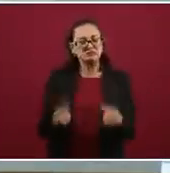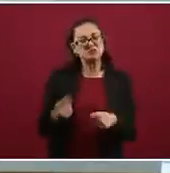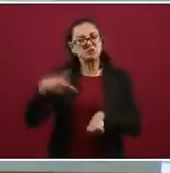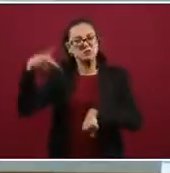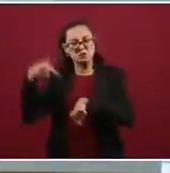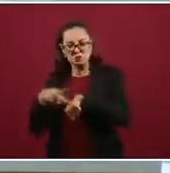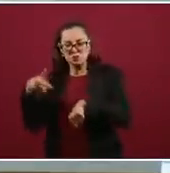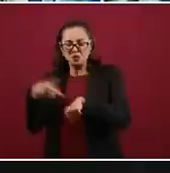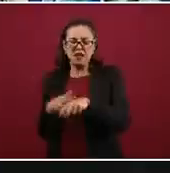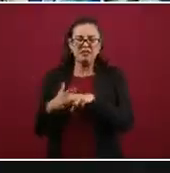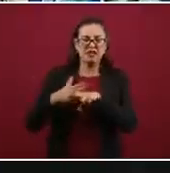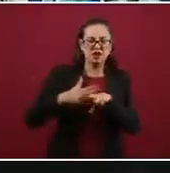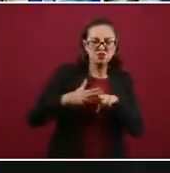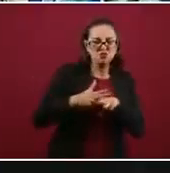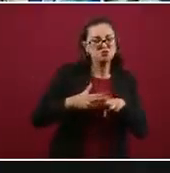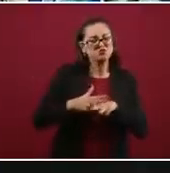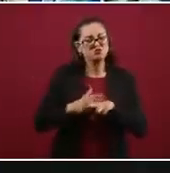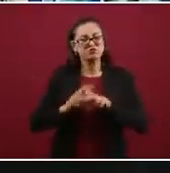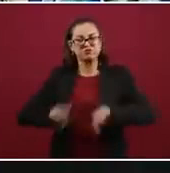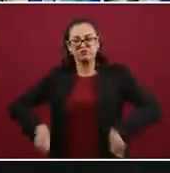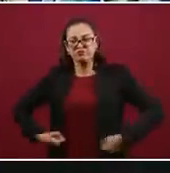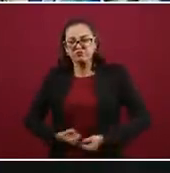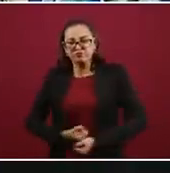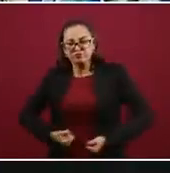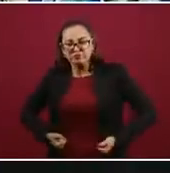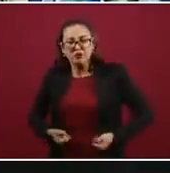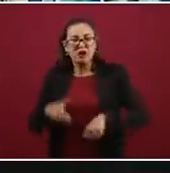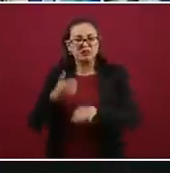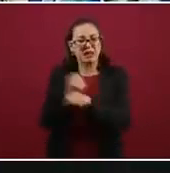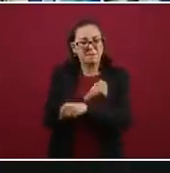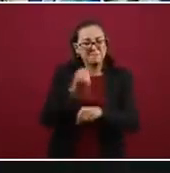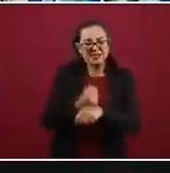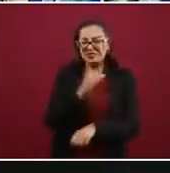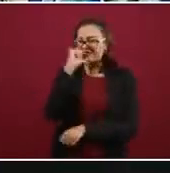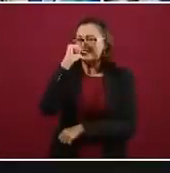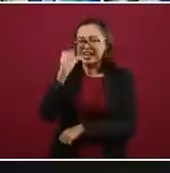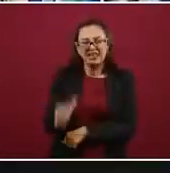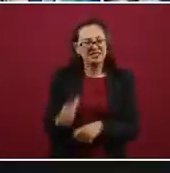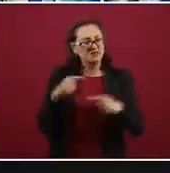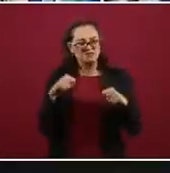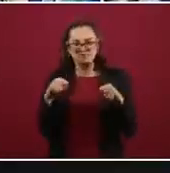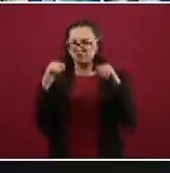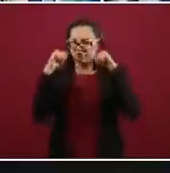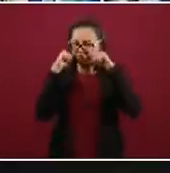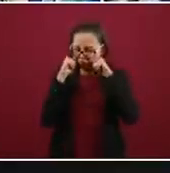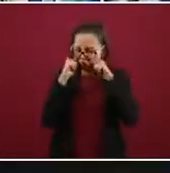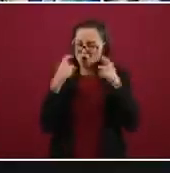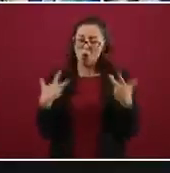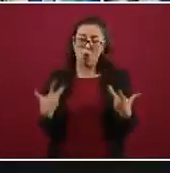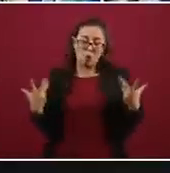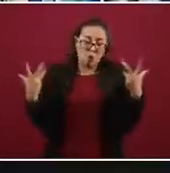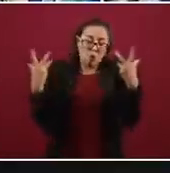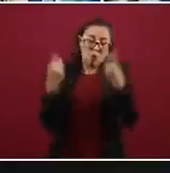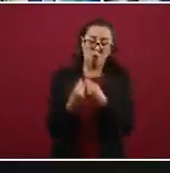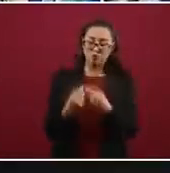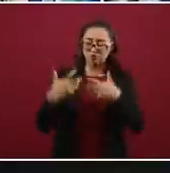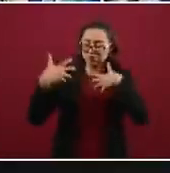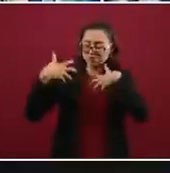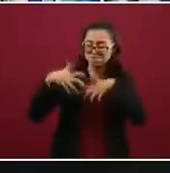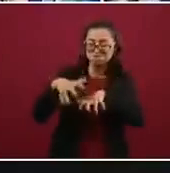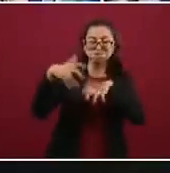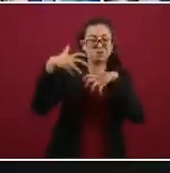y con cuchillos, taparrabos y descalzos, conforman el enorme ejército absolutamente